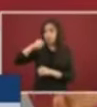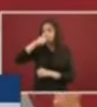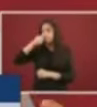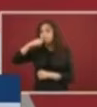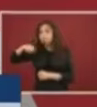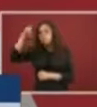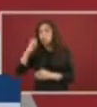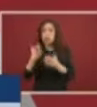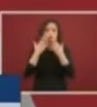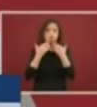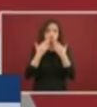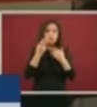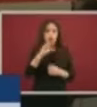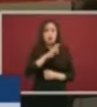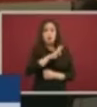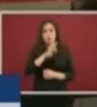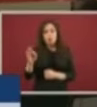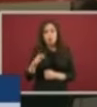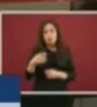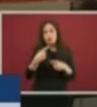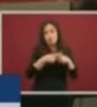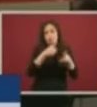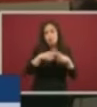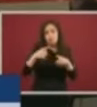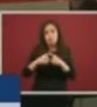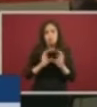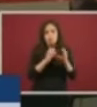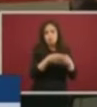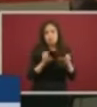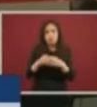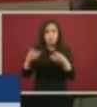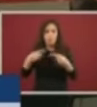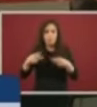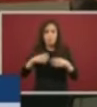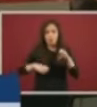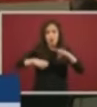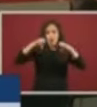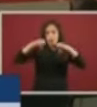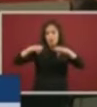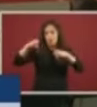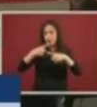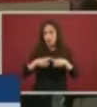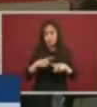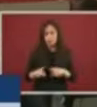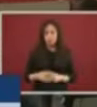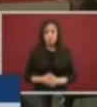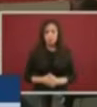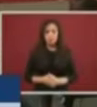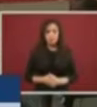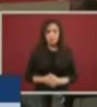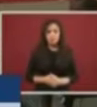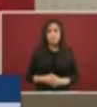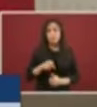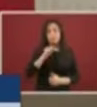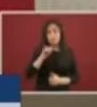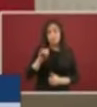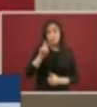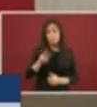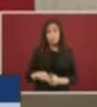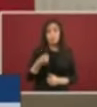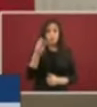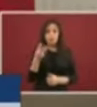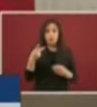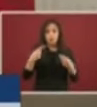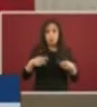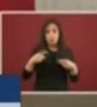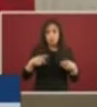periodo de incubación de la enfermedad tiene más o menos esta misma temporalidad, por eso comentaba que estaríamos nosotros a lo mejor a unos 10 días